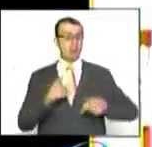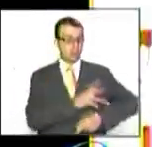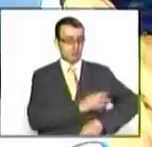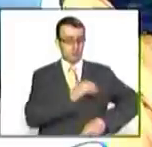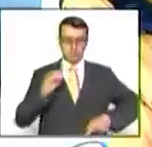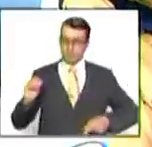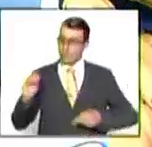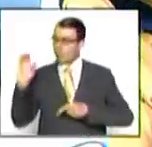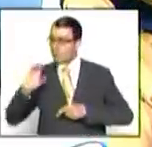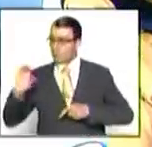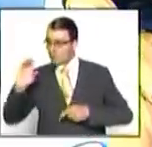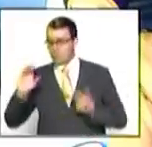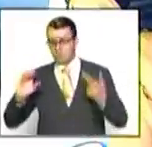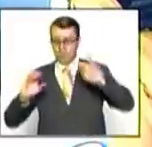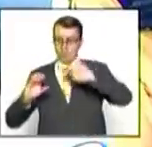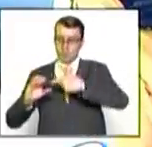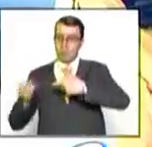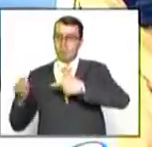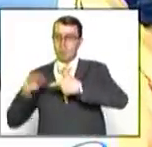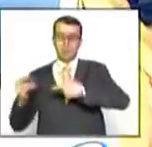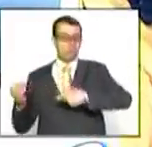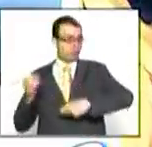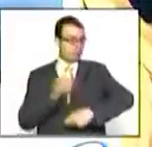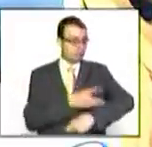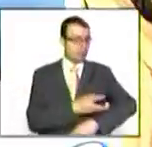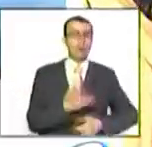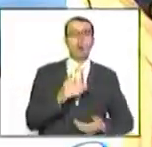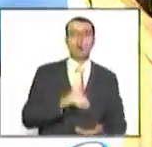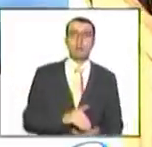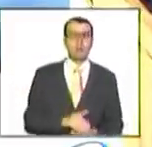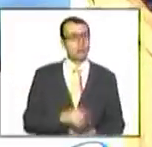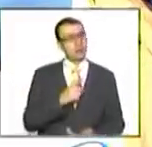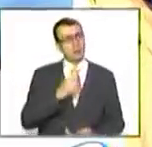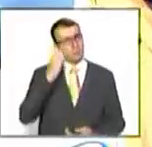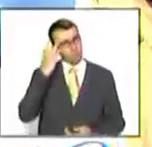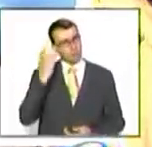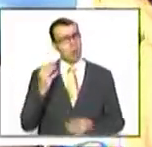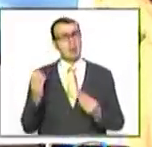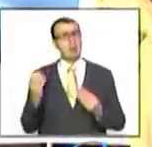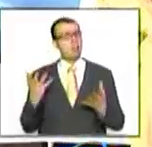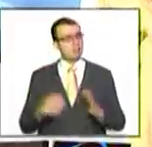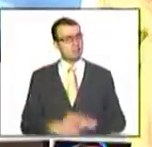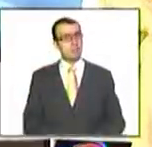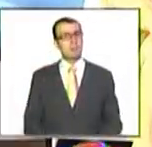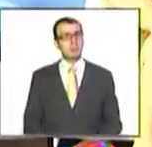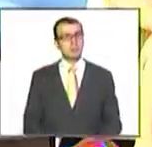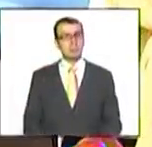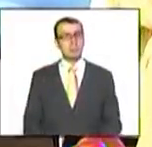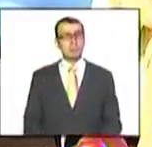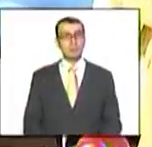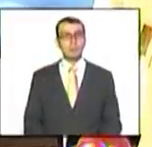centrifuguen, la mezclen con ozono y la apliquen en los sitios?